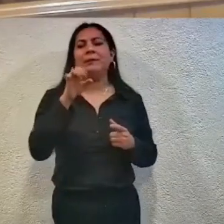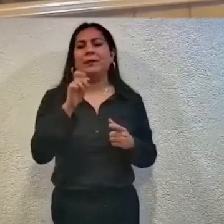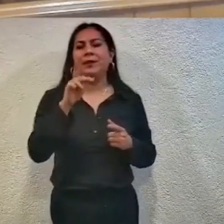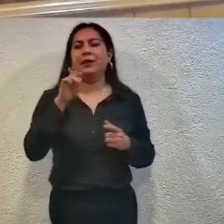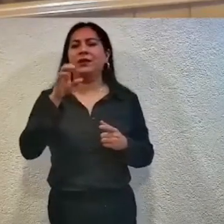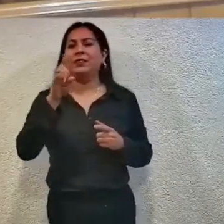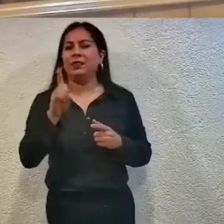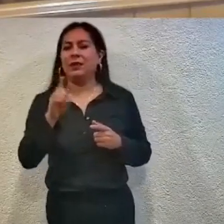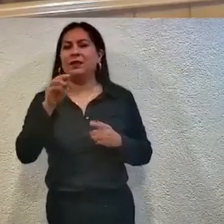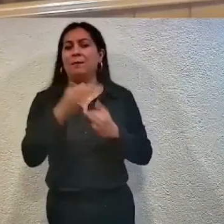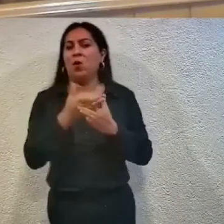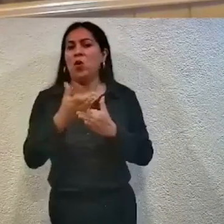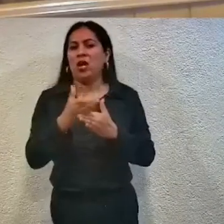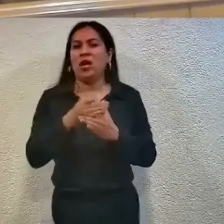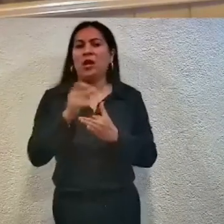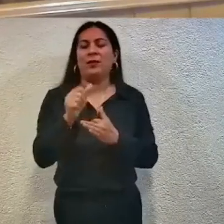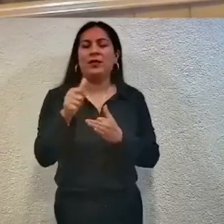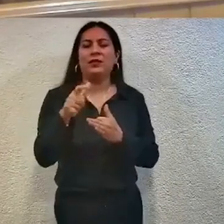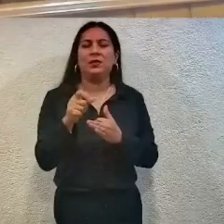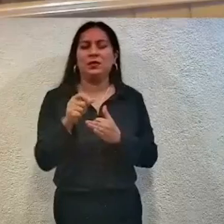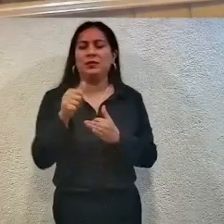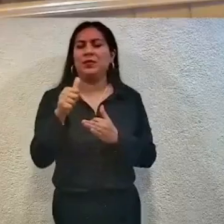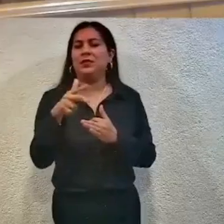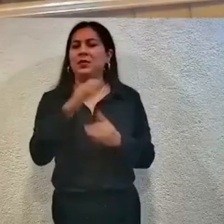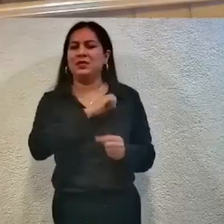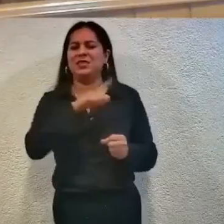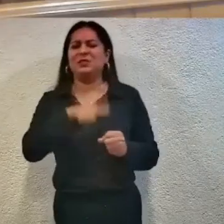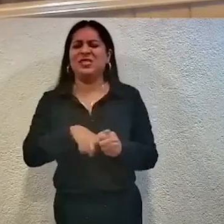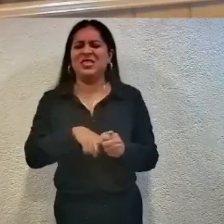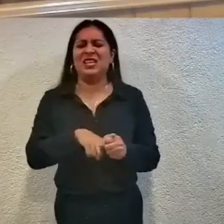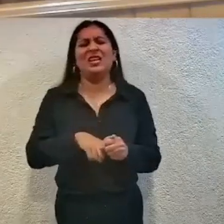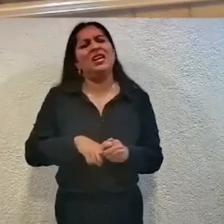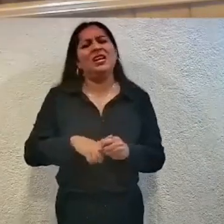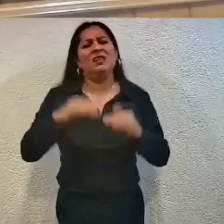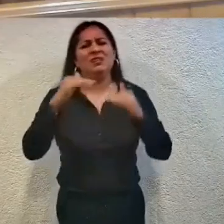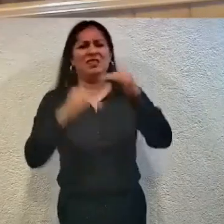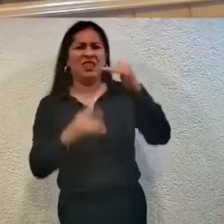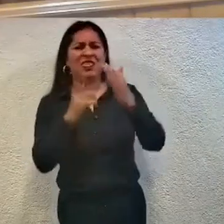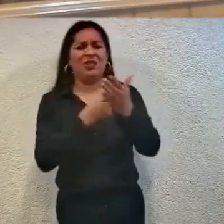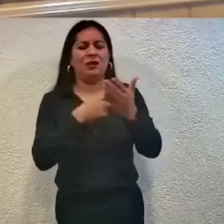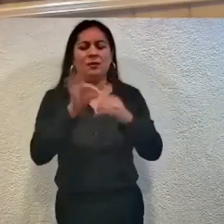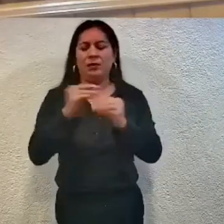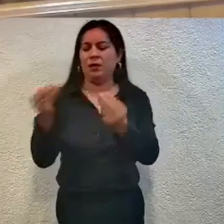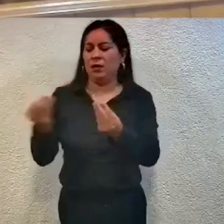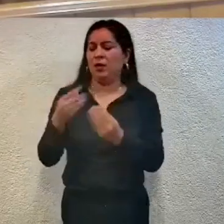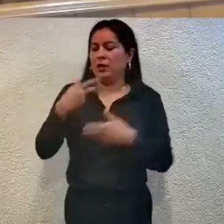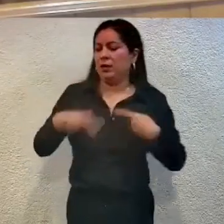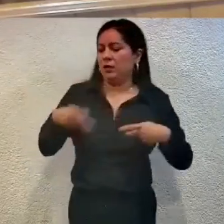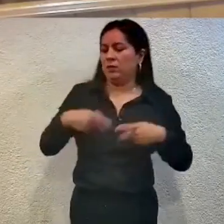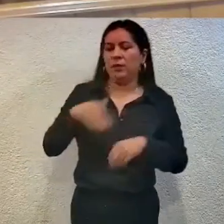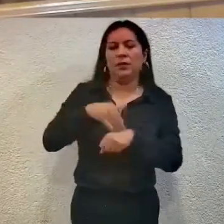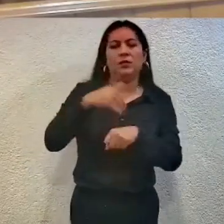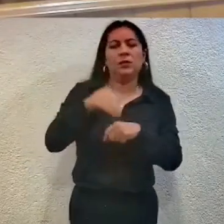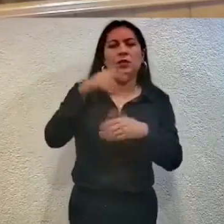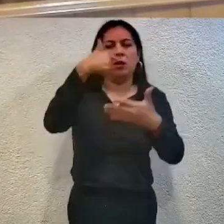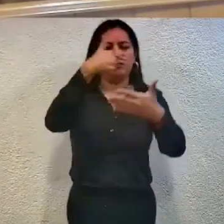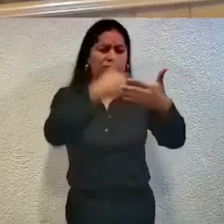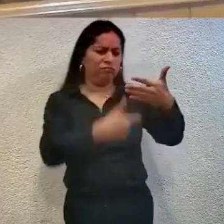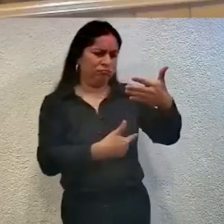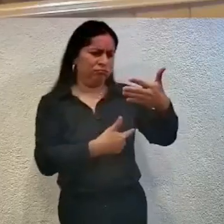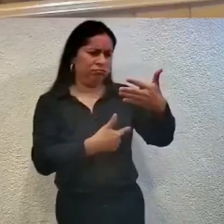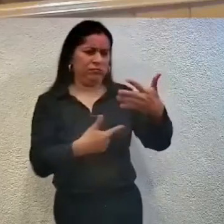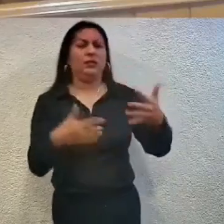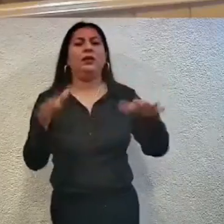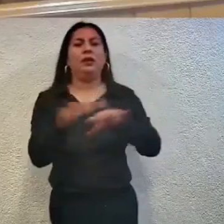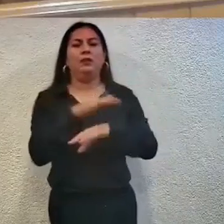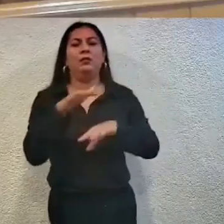políticos PRI, PRD y Morena. En lo que hace a la casilla 2626 especial, la discrepancia entre los votos recibidos y el número de